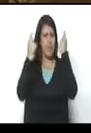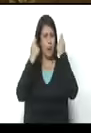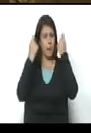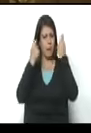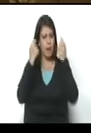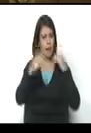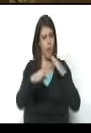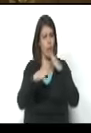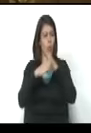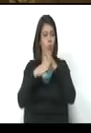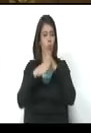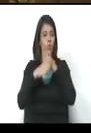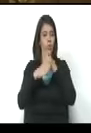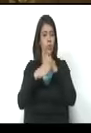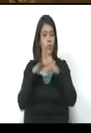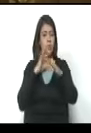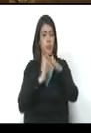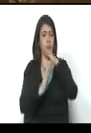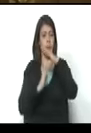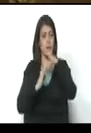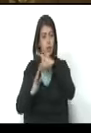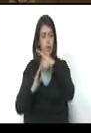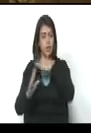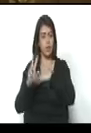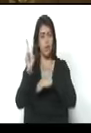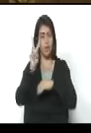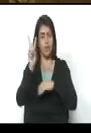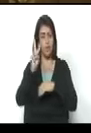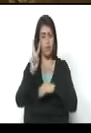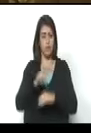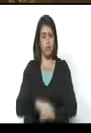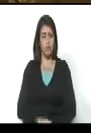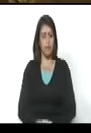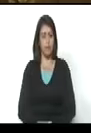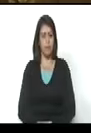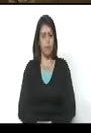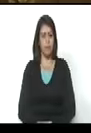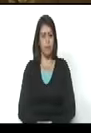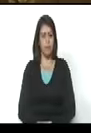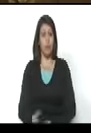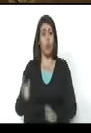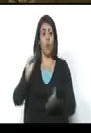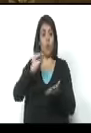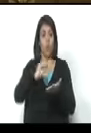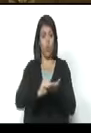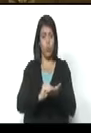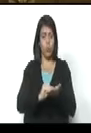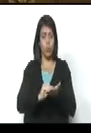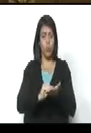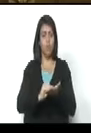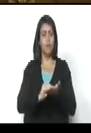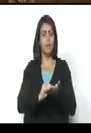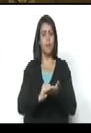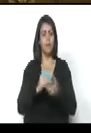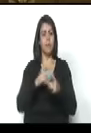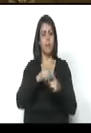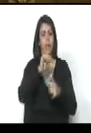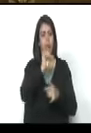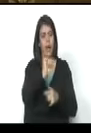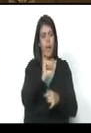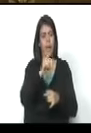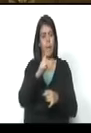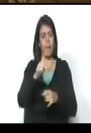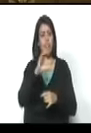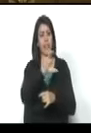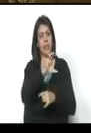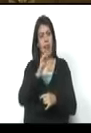campaña en contra de los migrantes venezolanos. De nuevo, Associated Press, AP, CNN